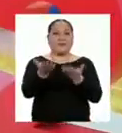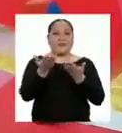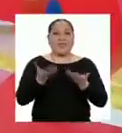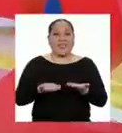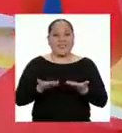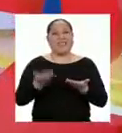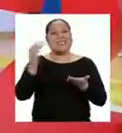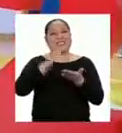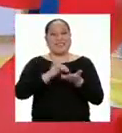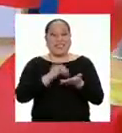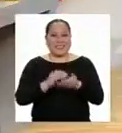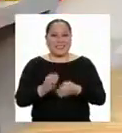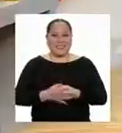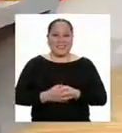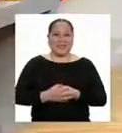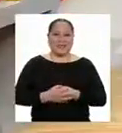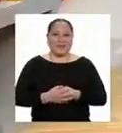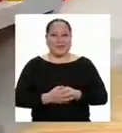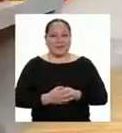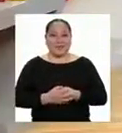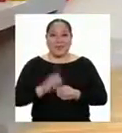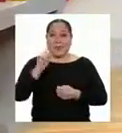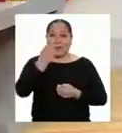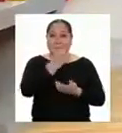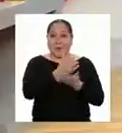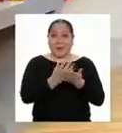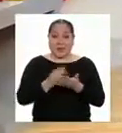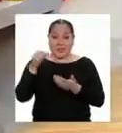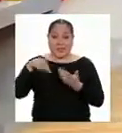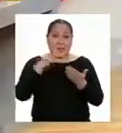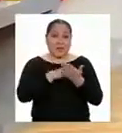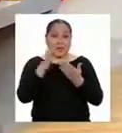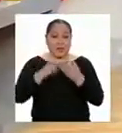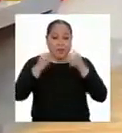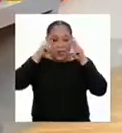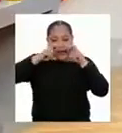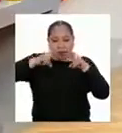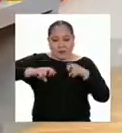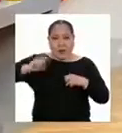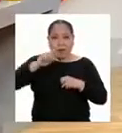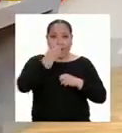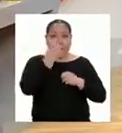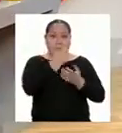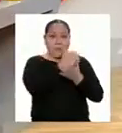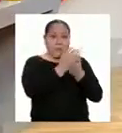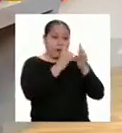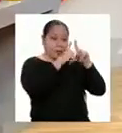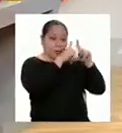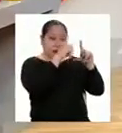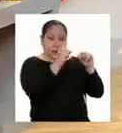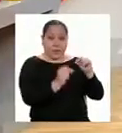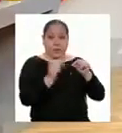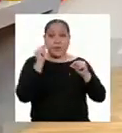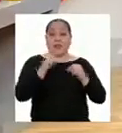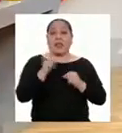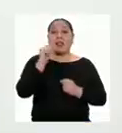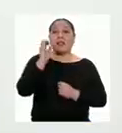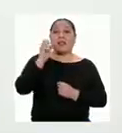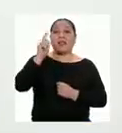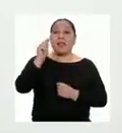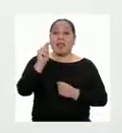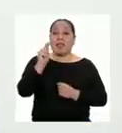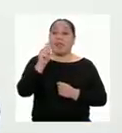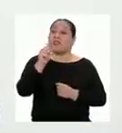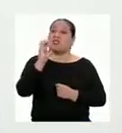Bienvenidas y bienvenidos de vuelta. En la primera parte del programa analizamos el primer texto del texto múltiple, propuesto por la profesora